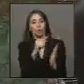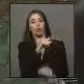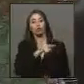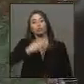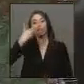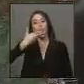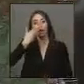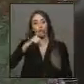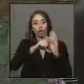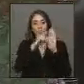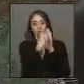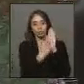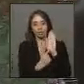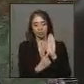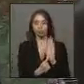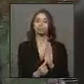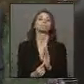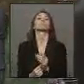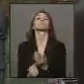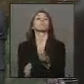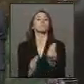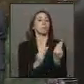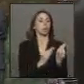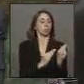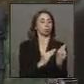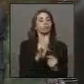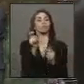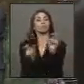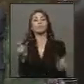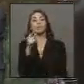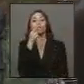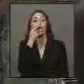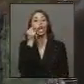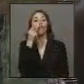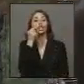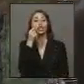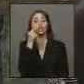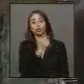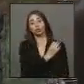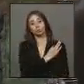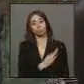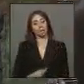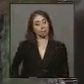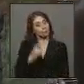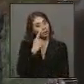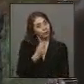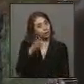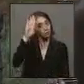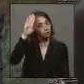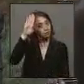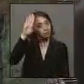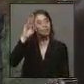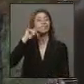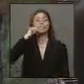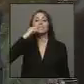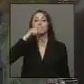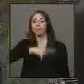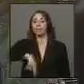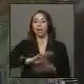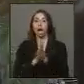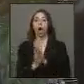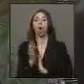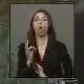de su intervención. Con la adhesión de los parlamentarios que estamos levantando el brazo, es decir, un